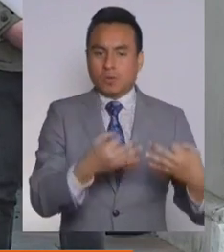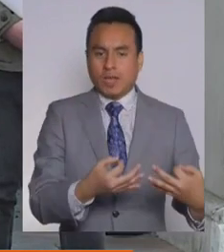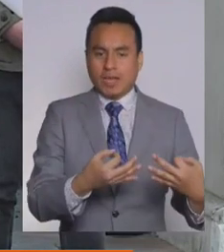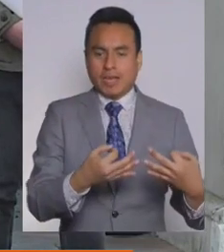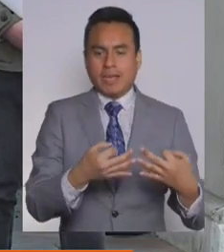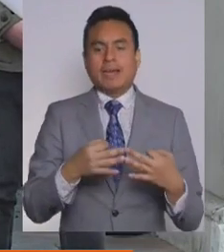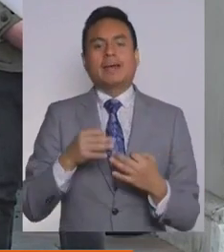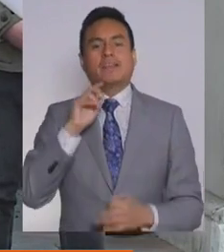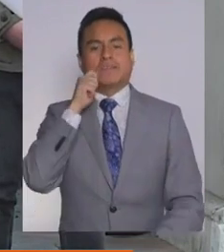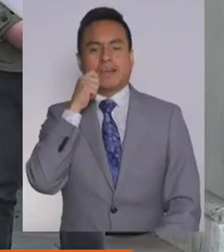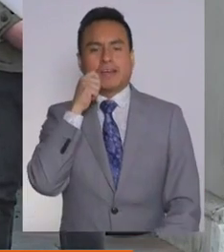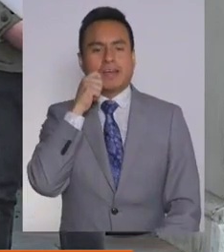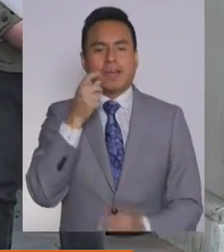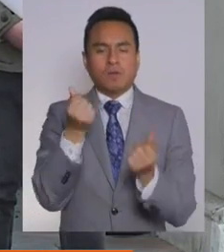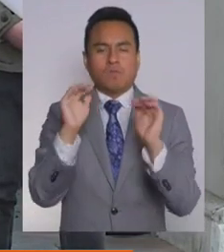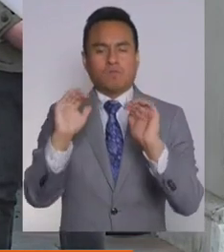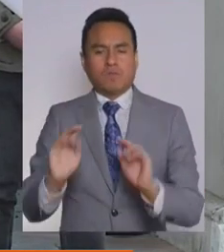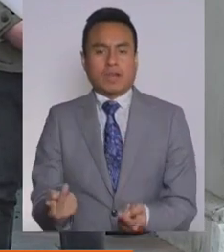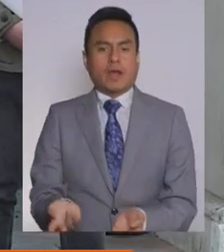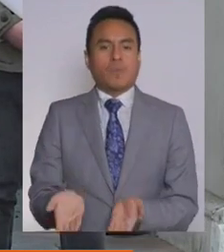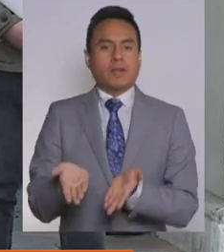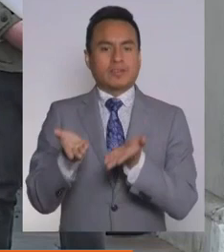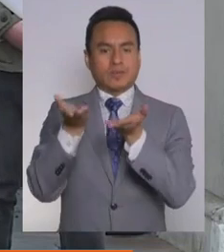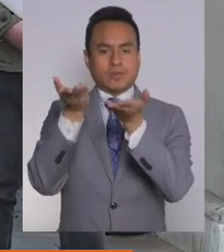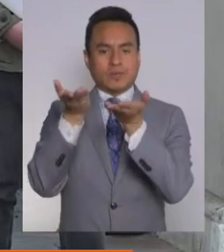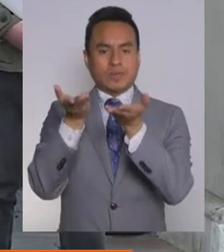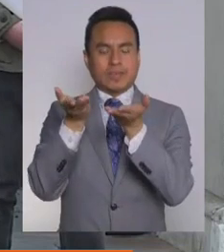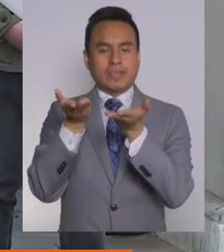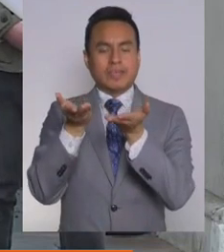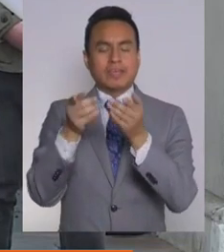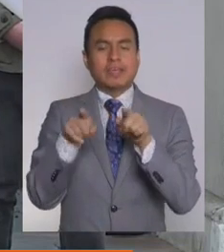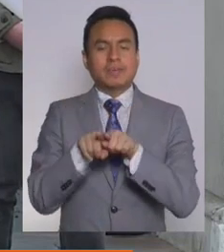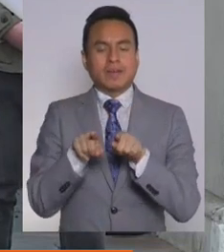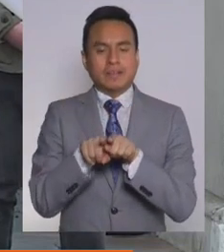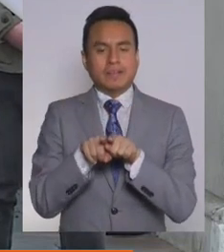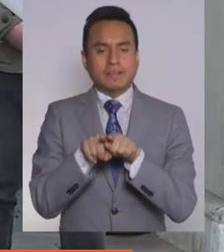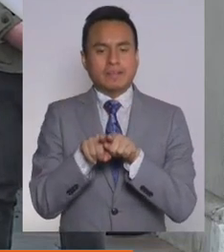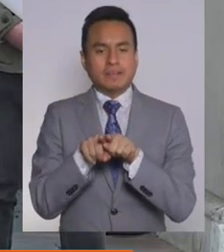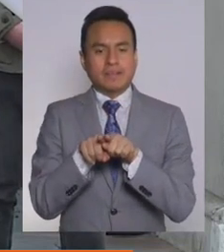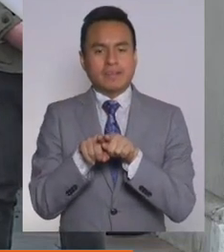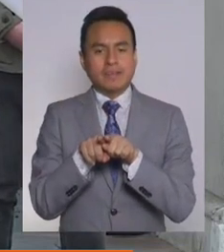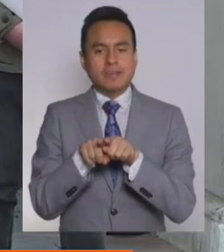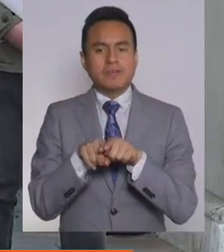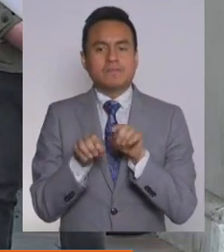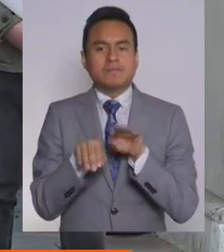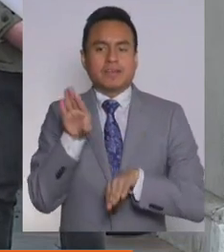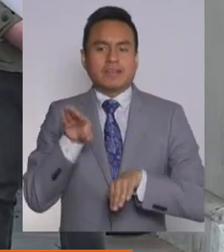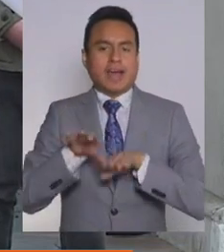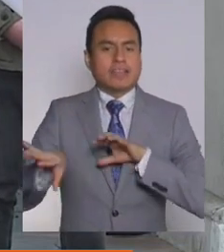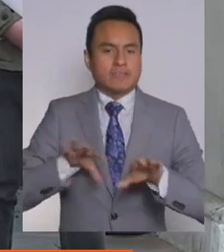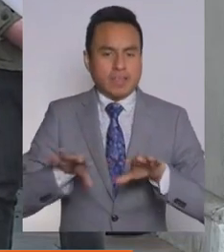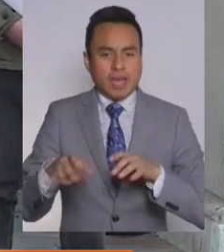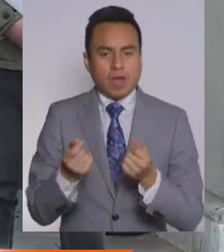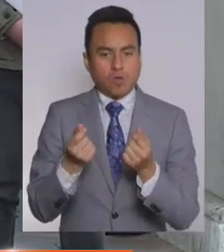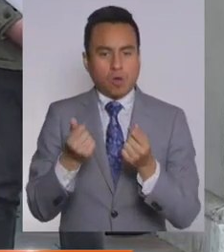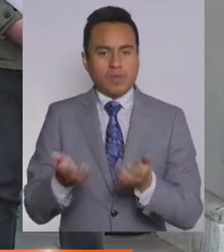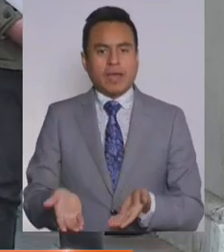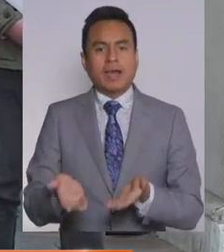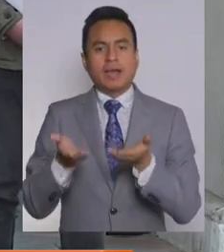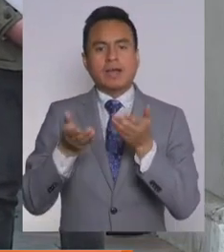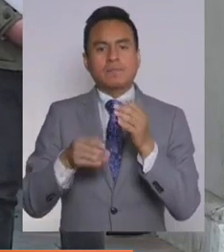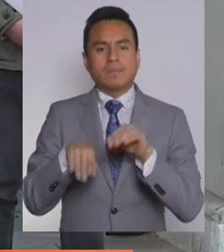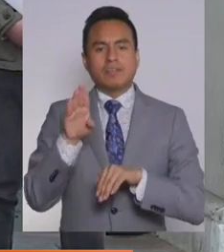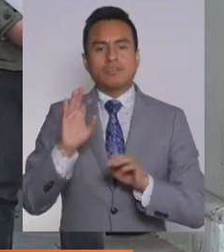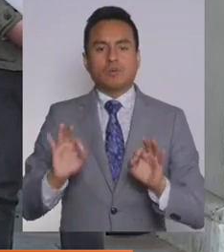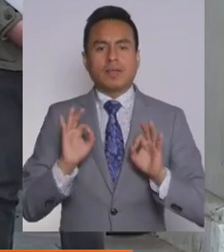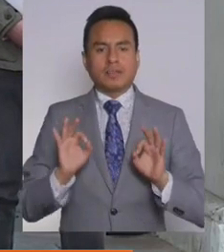que la recuperación, el espacio a una mayor actividad económica y un mayor